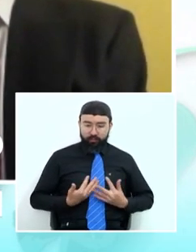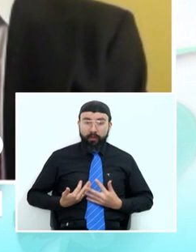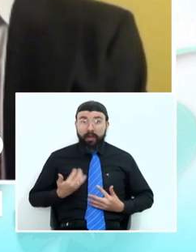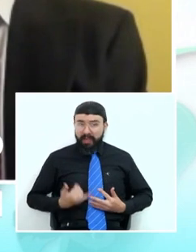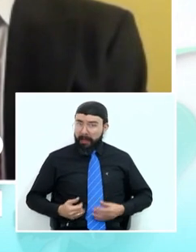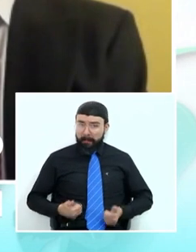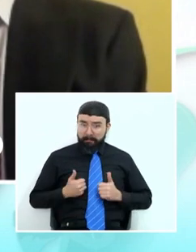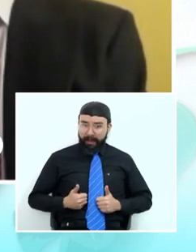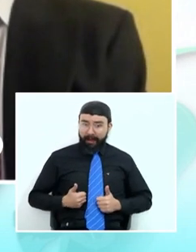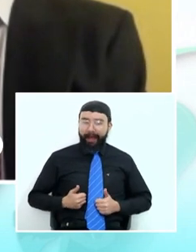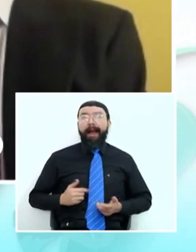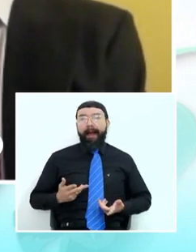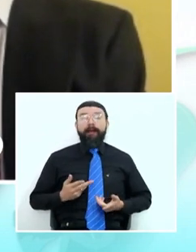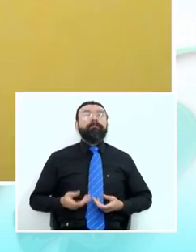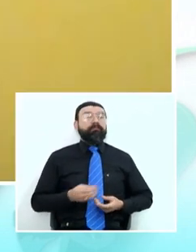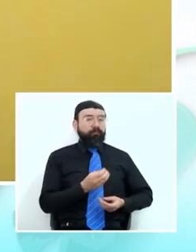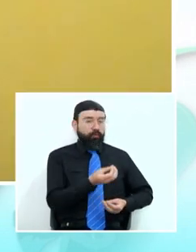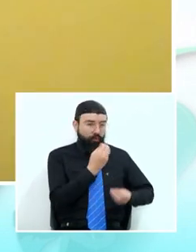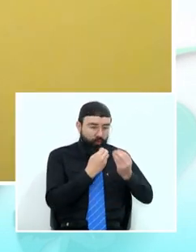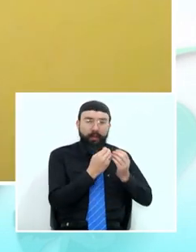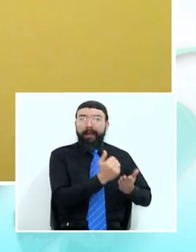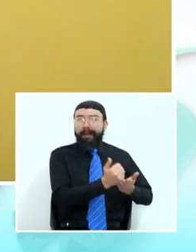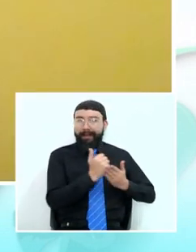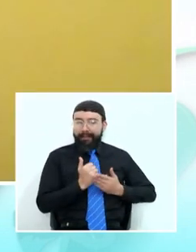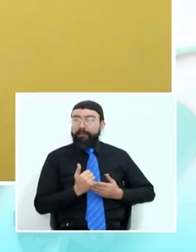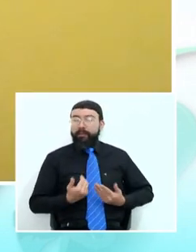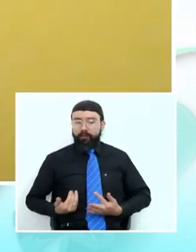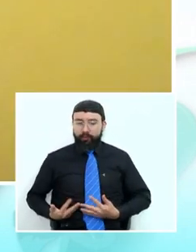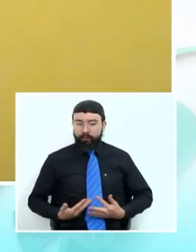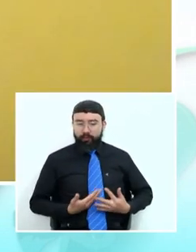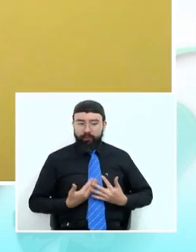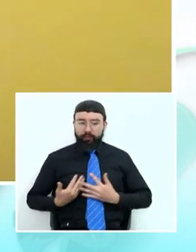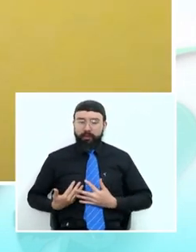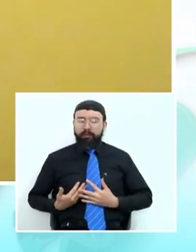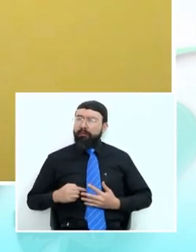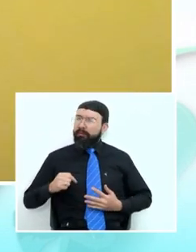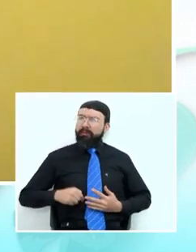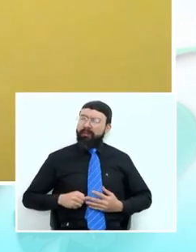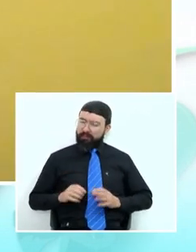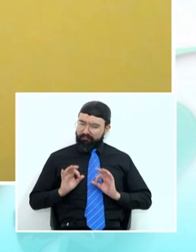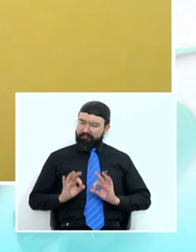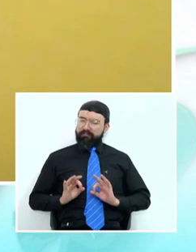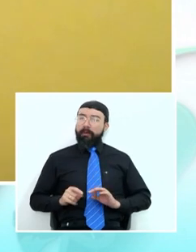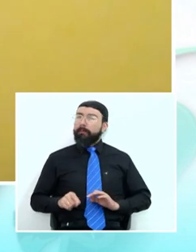estado. Y ese perfecto estado se hace cuando hay una correcta